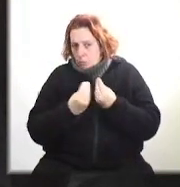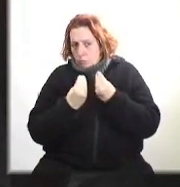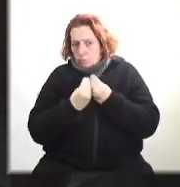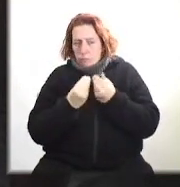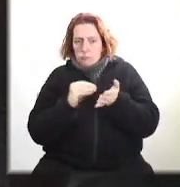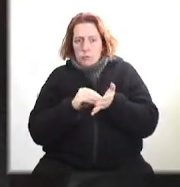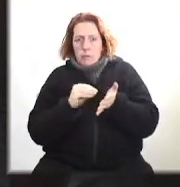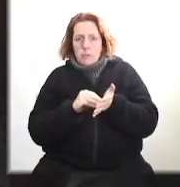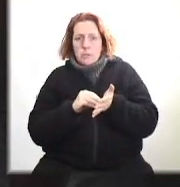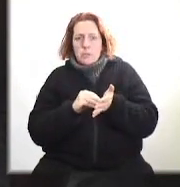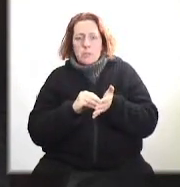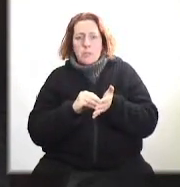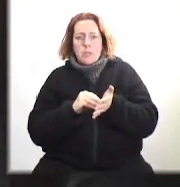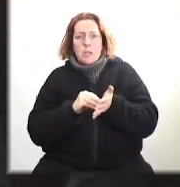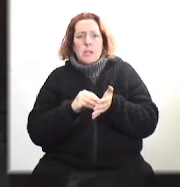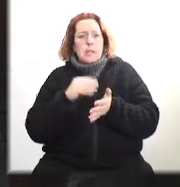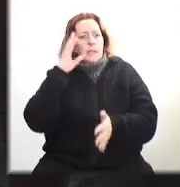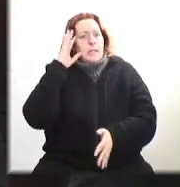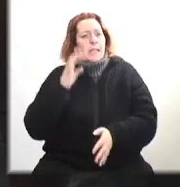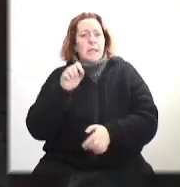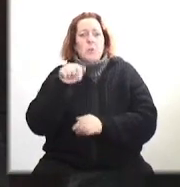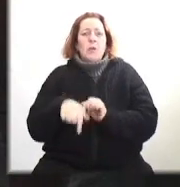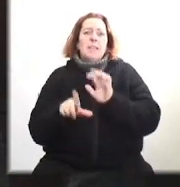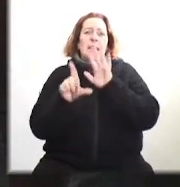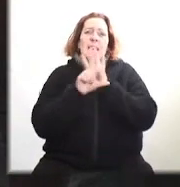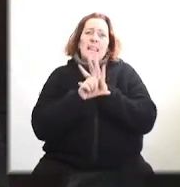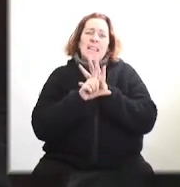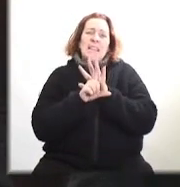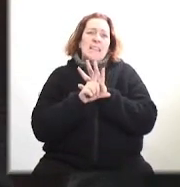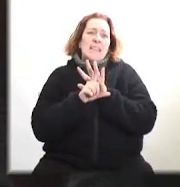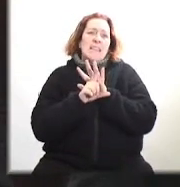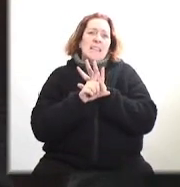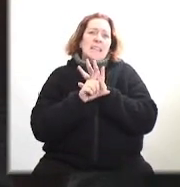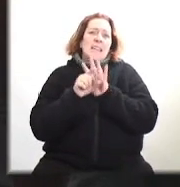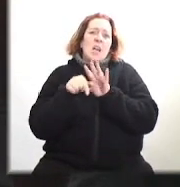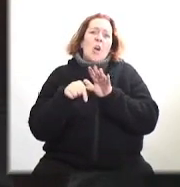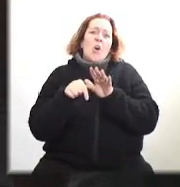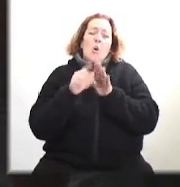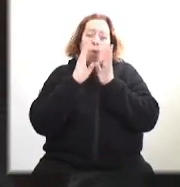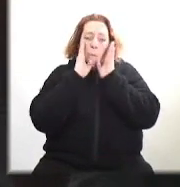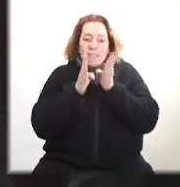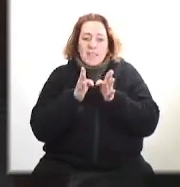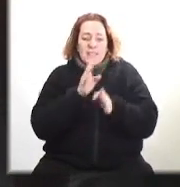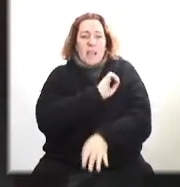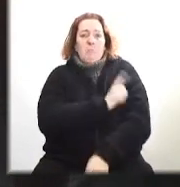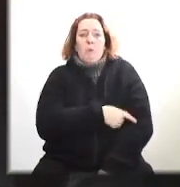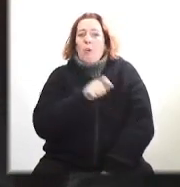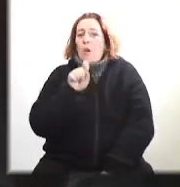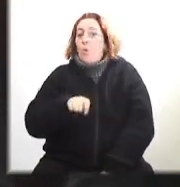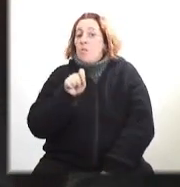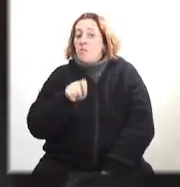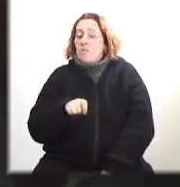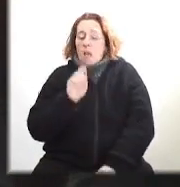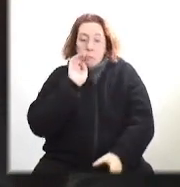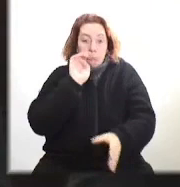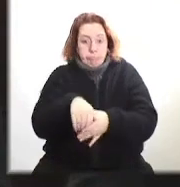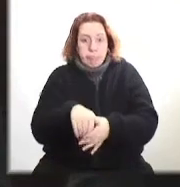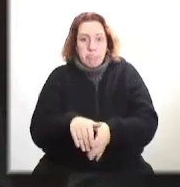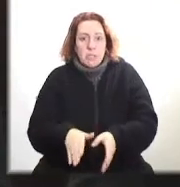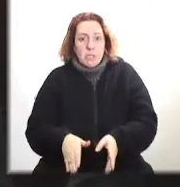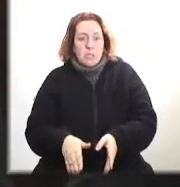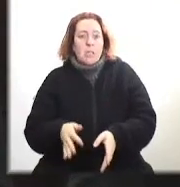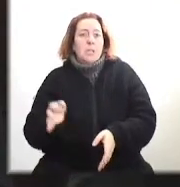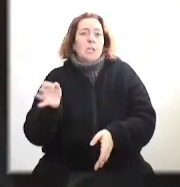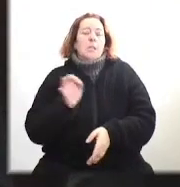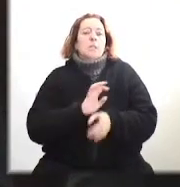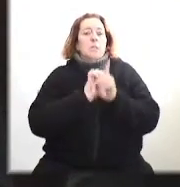una oportunidad. Creemos que esta ley invade competencias del Poder Judicial, creemos que invade